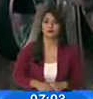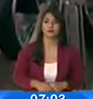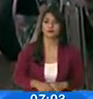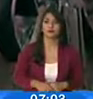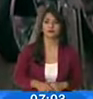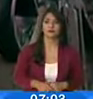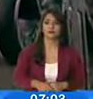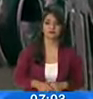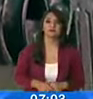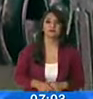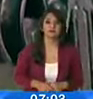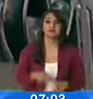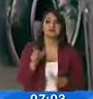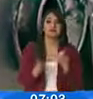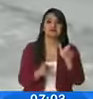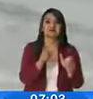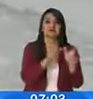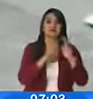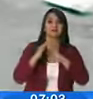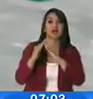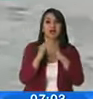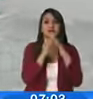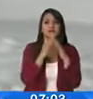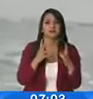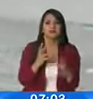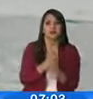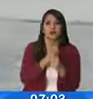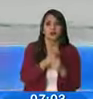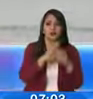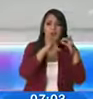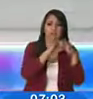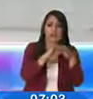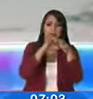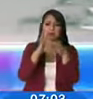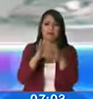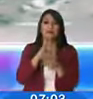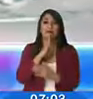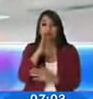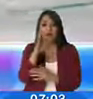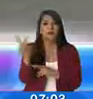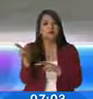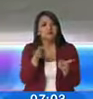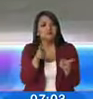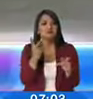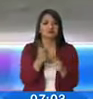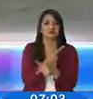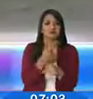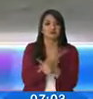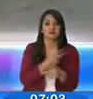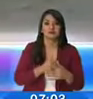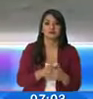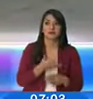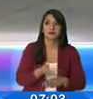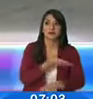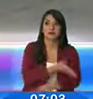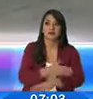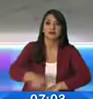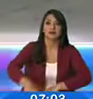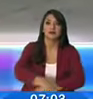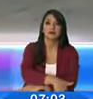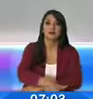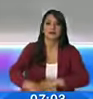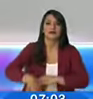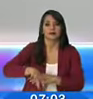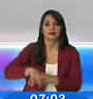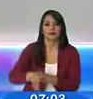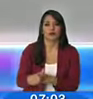Se blindan por todos lados. Aseguran que los delincuentes los tienen estrictamente vigilados. Cuentan que han sufrido robos en las calles, pero lo que le